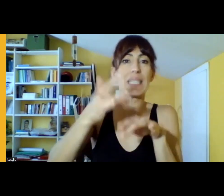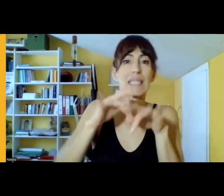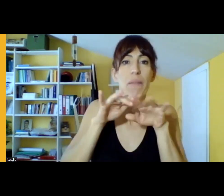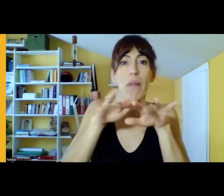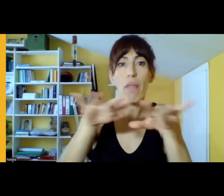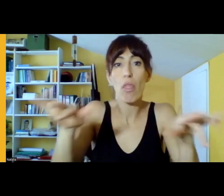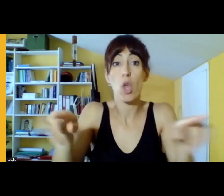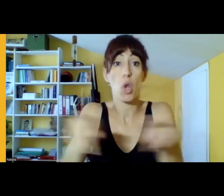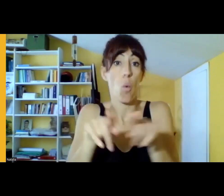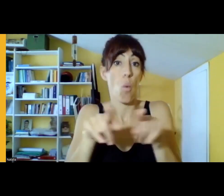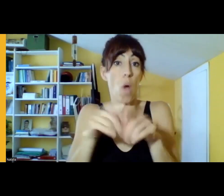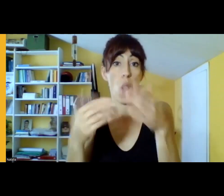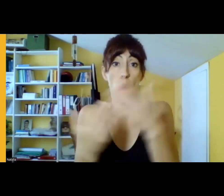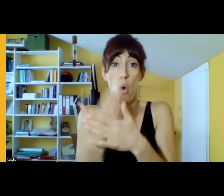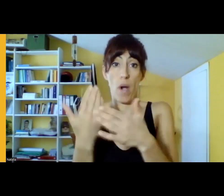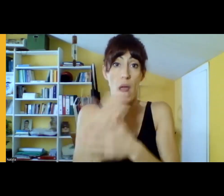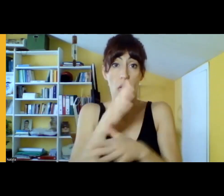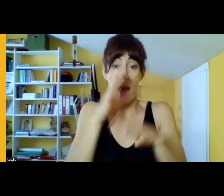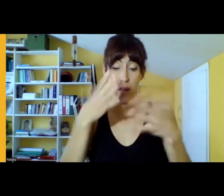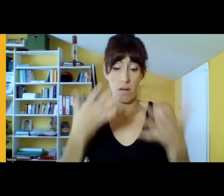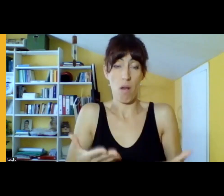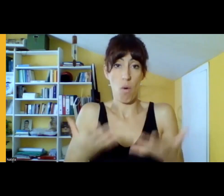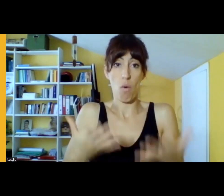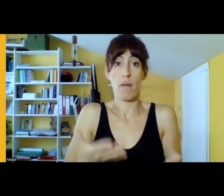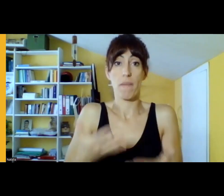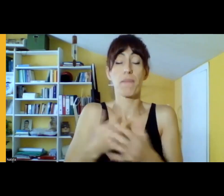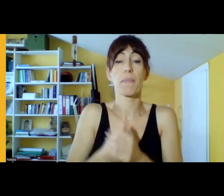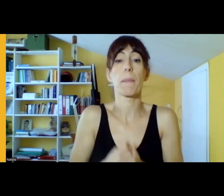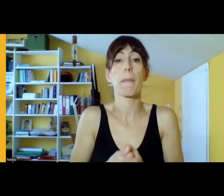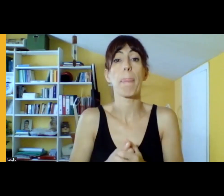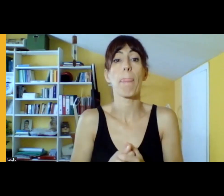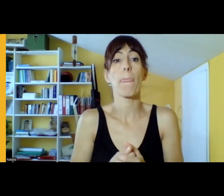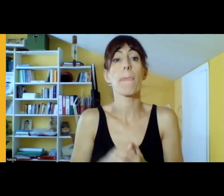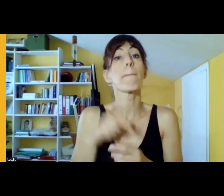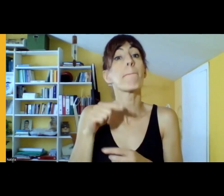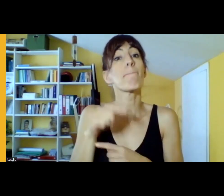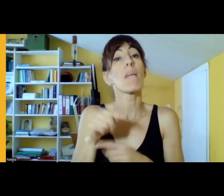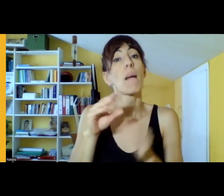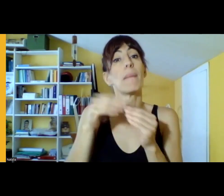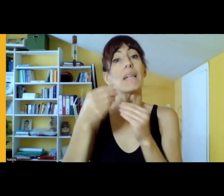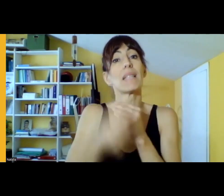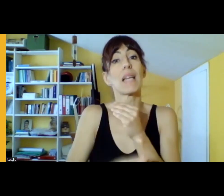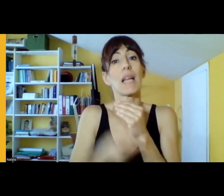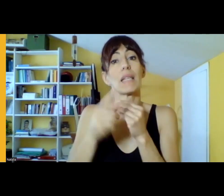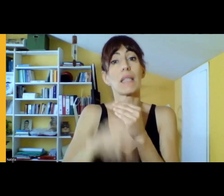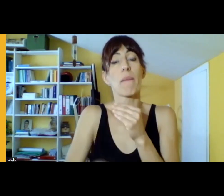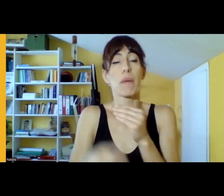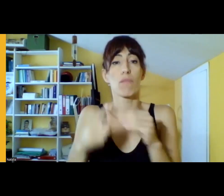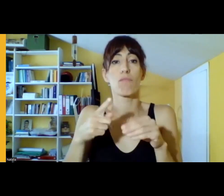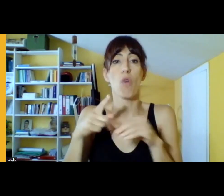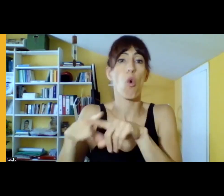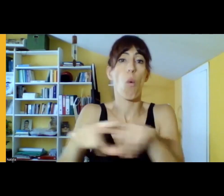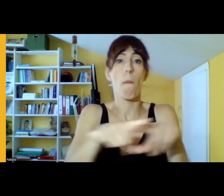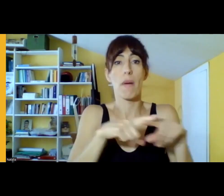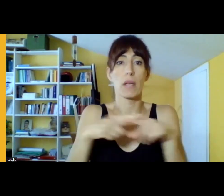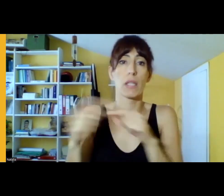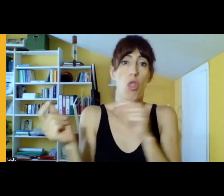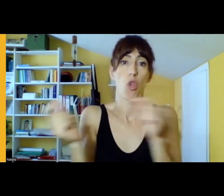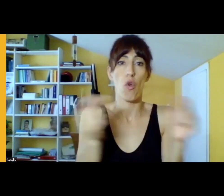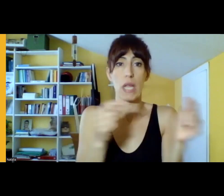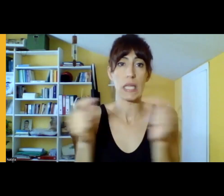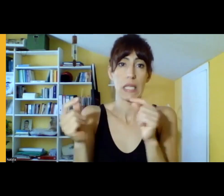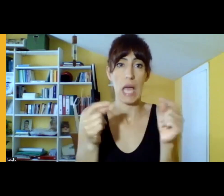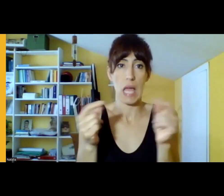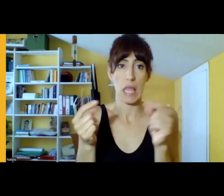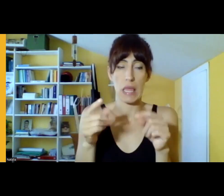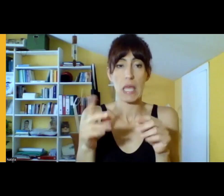jornadas. Entre estos materiales vamos a ir compartiendo por el chat algunos de los que hemos realizado, como por